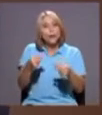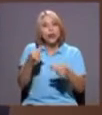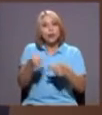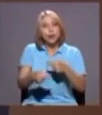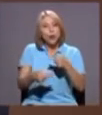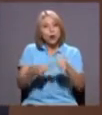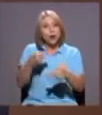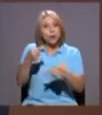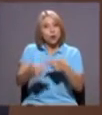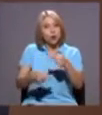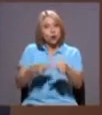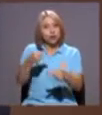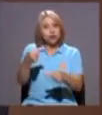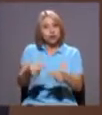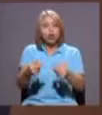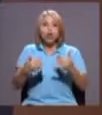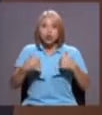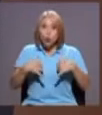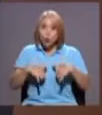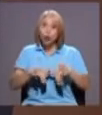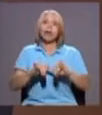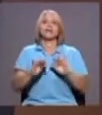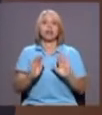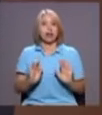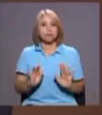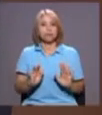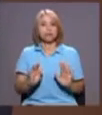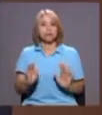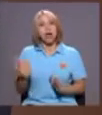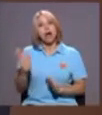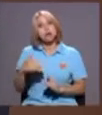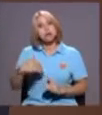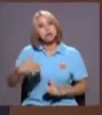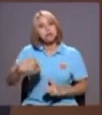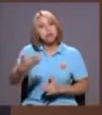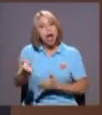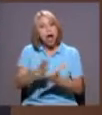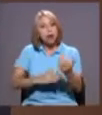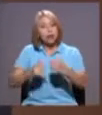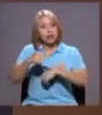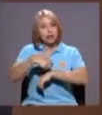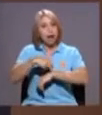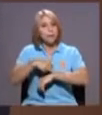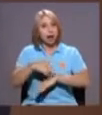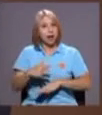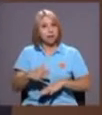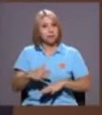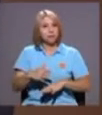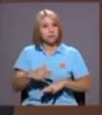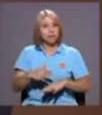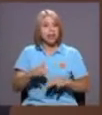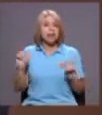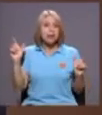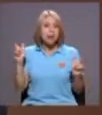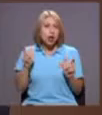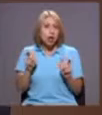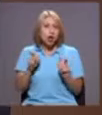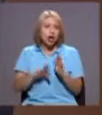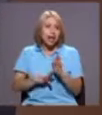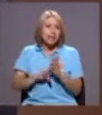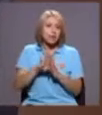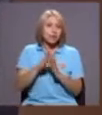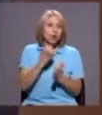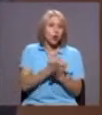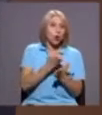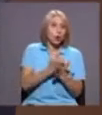poco. Todavía vamos a pasar alguna etapa de menor crecimiento económico, va a ser mayor el de